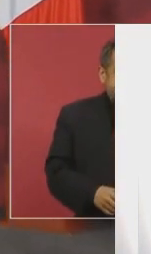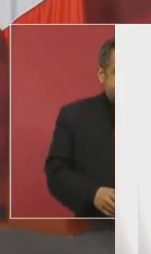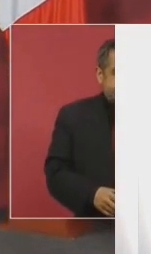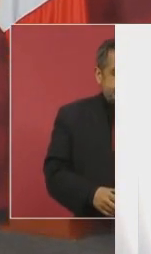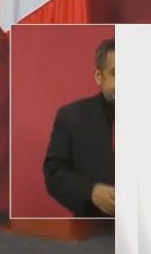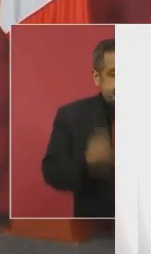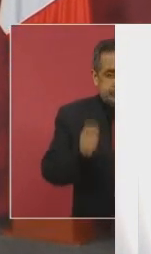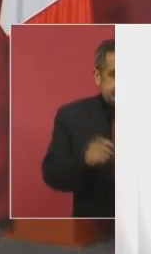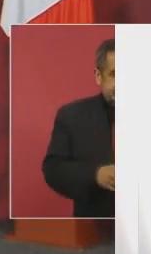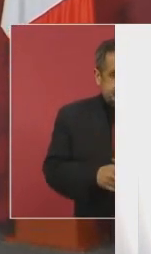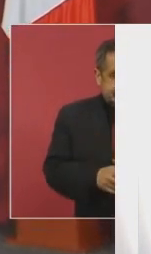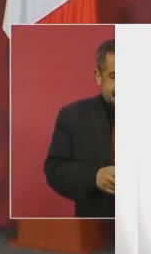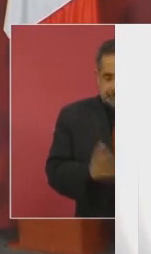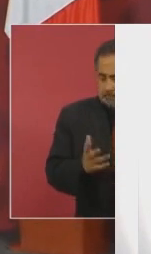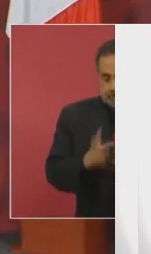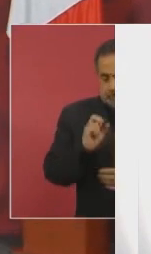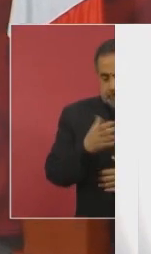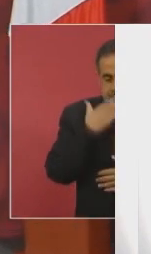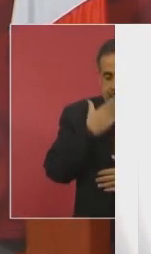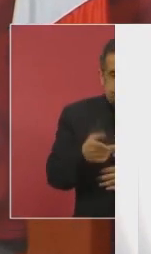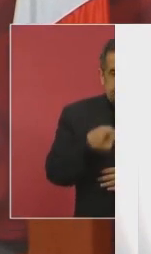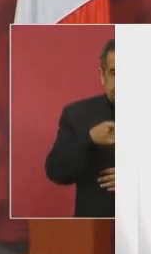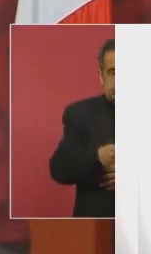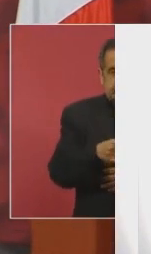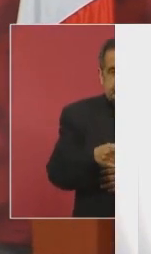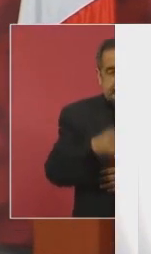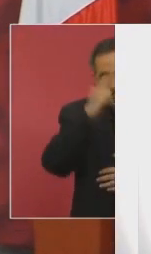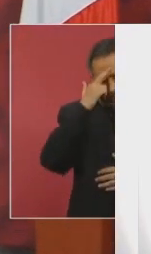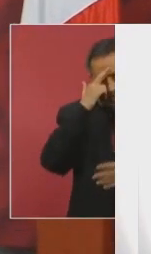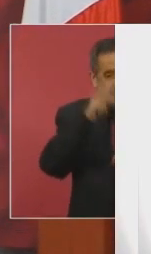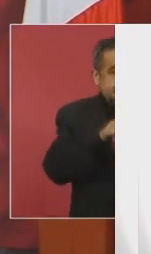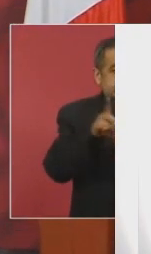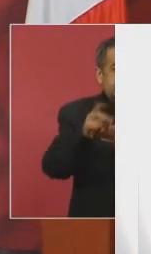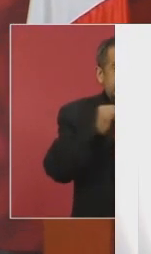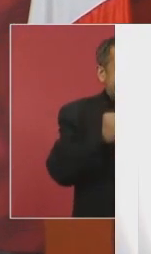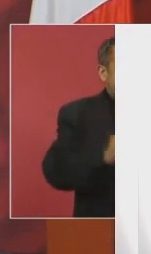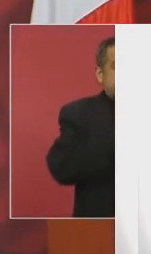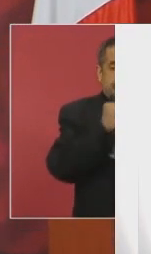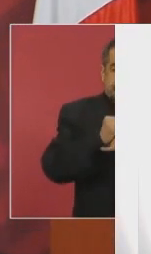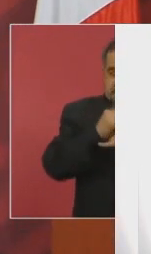además es contrario al derecho internacional